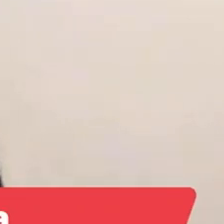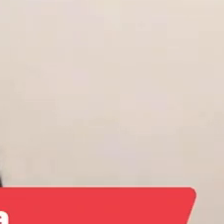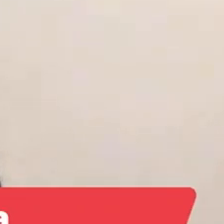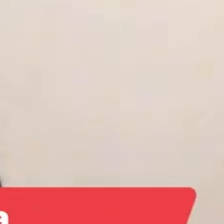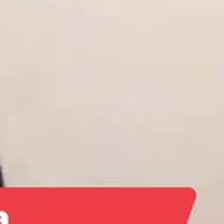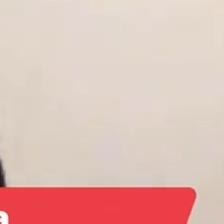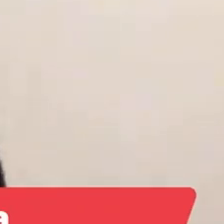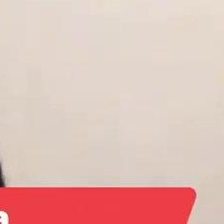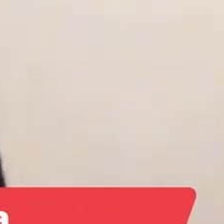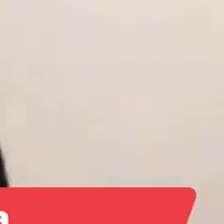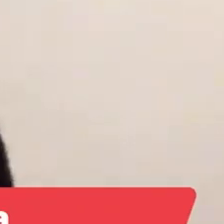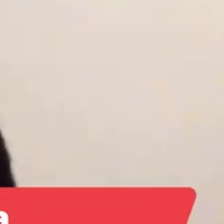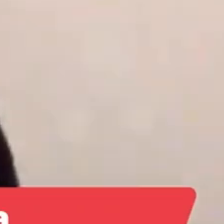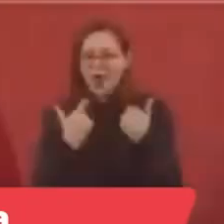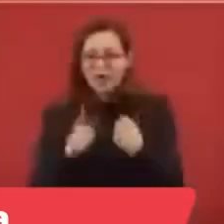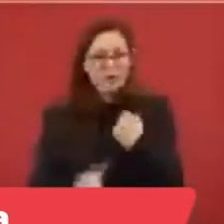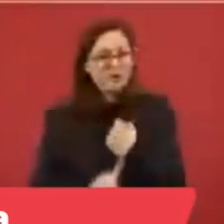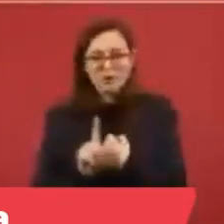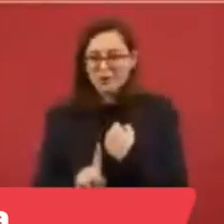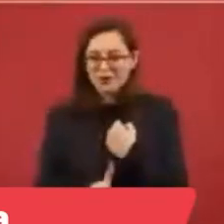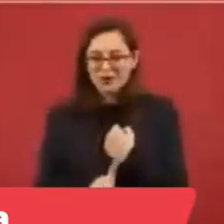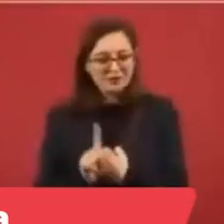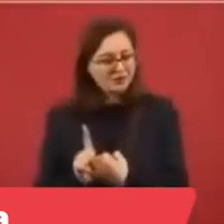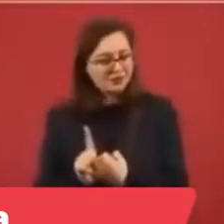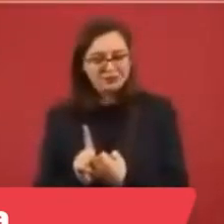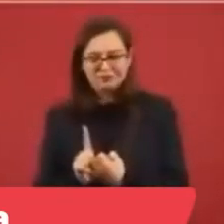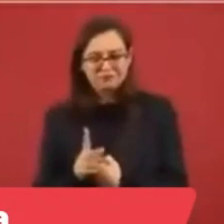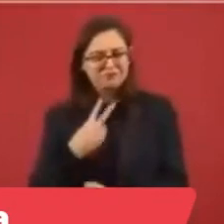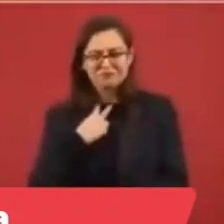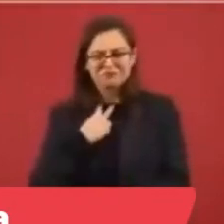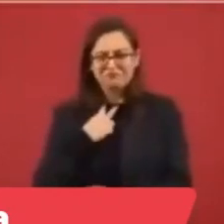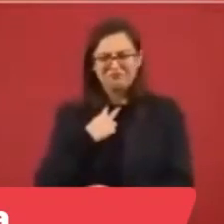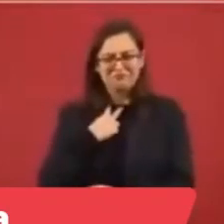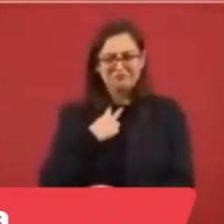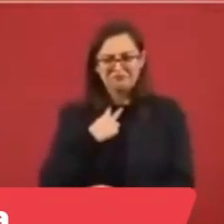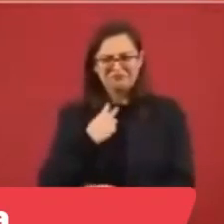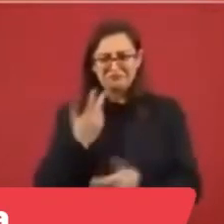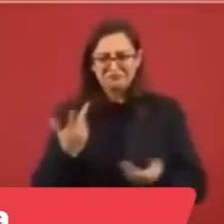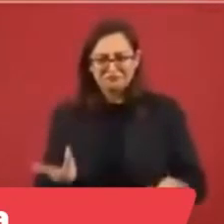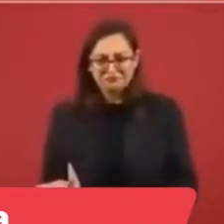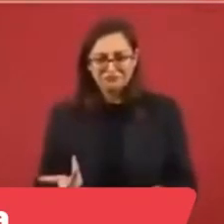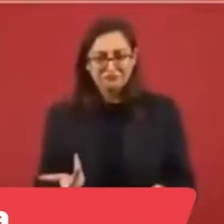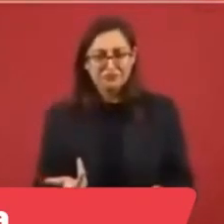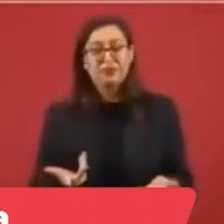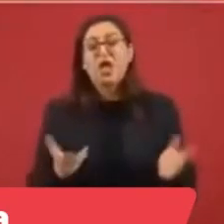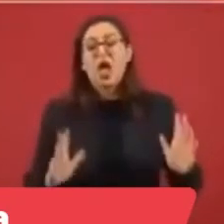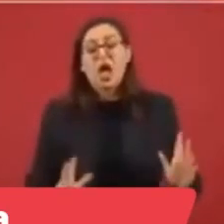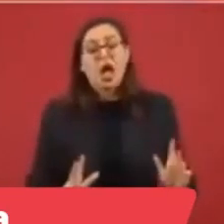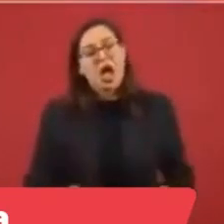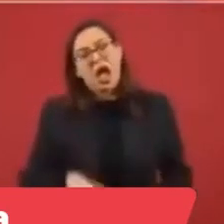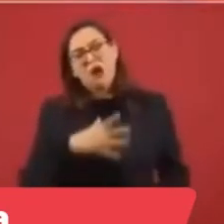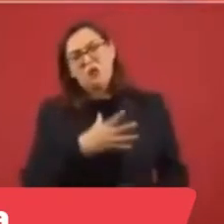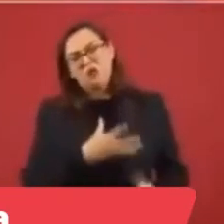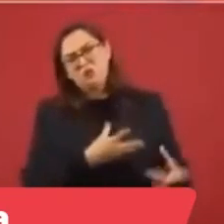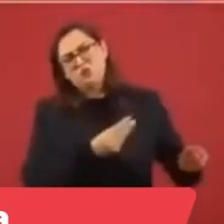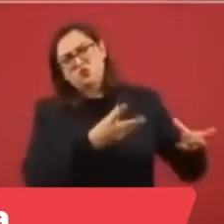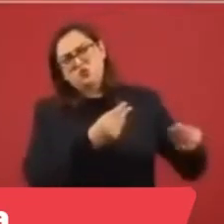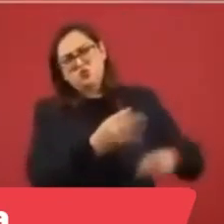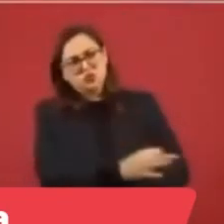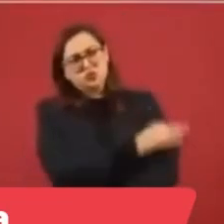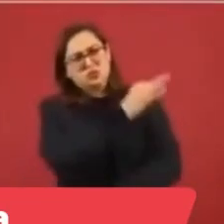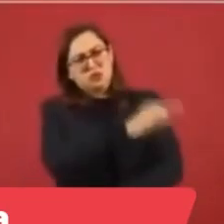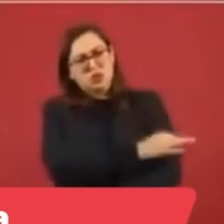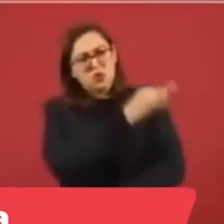mexicanos, cuenta con las habilidades necesarias para retomar y revitalizar